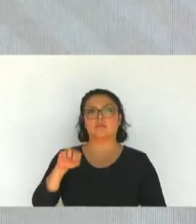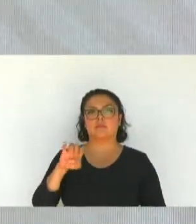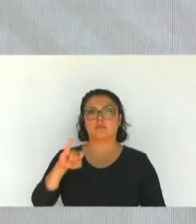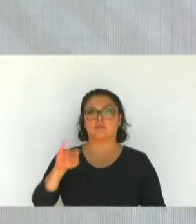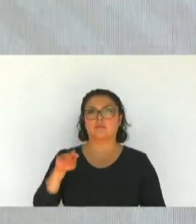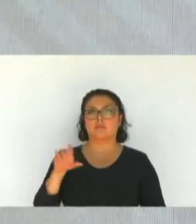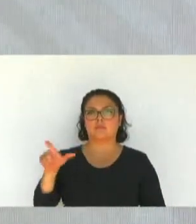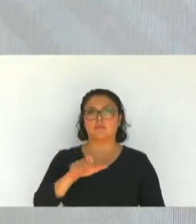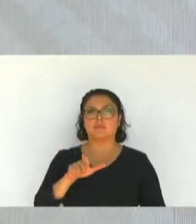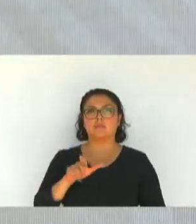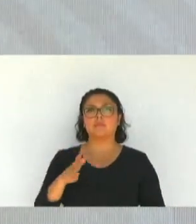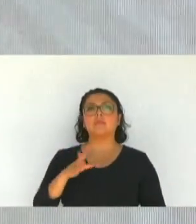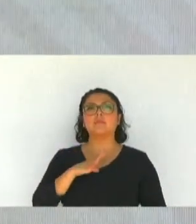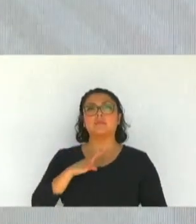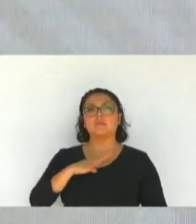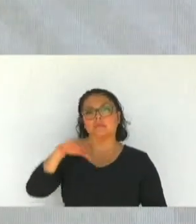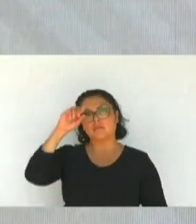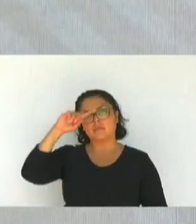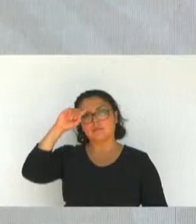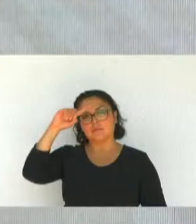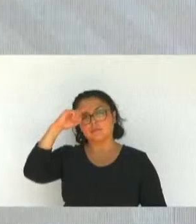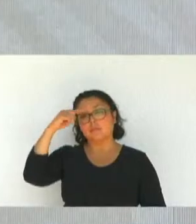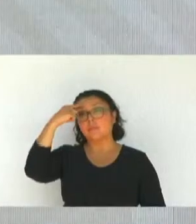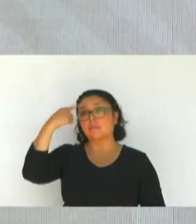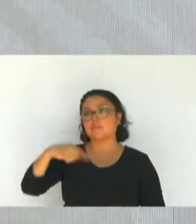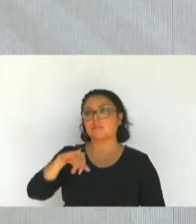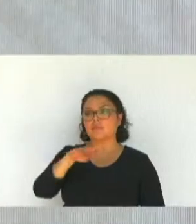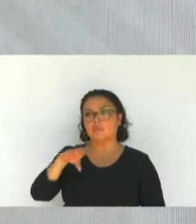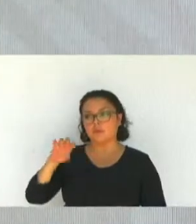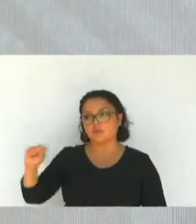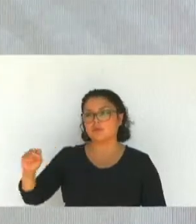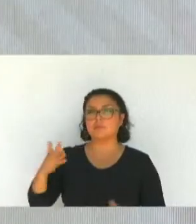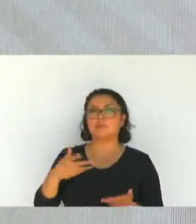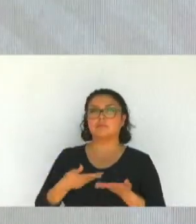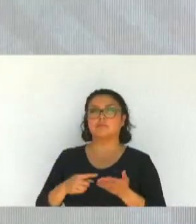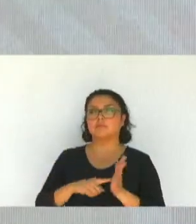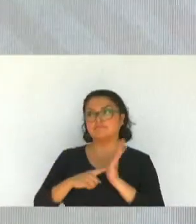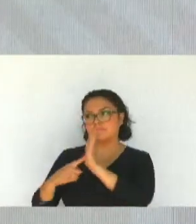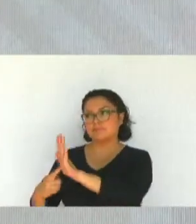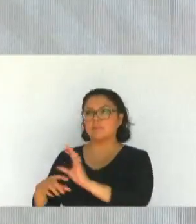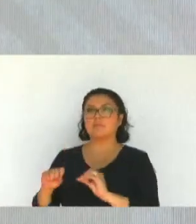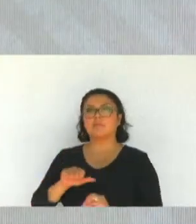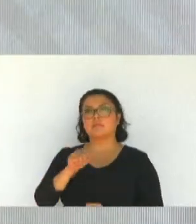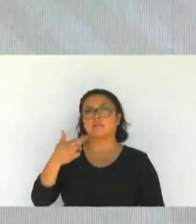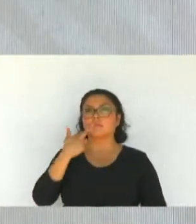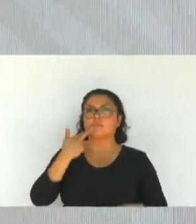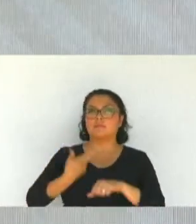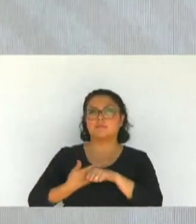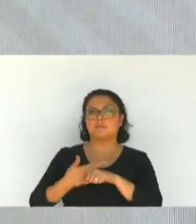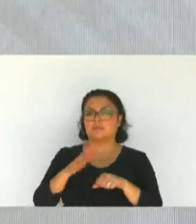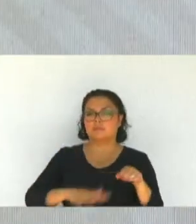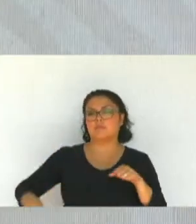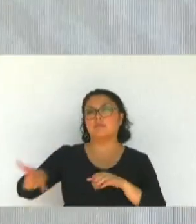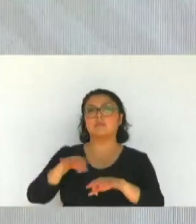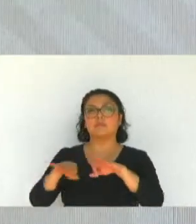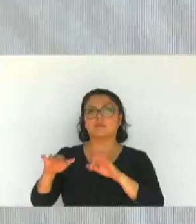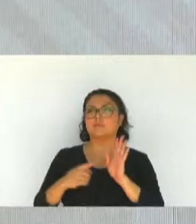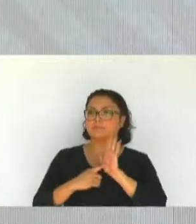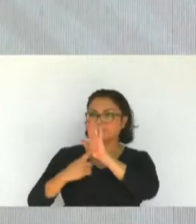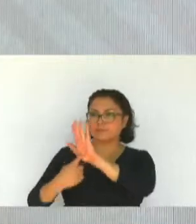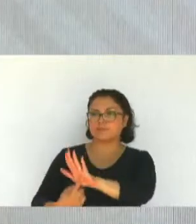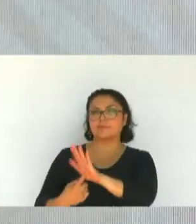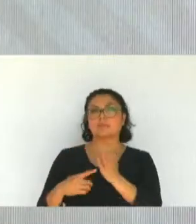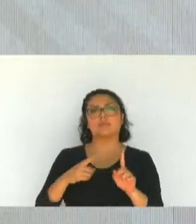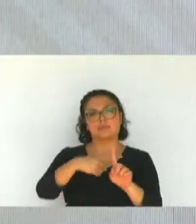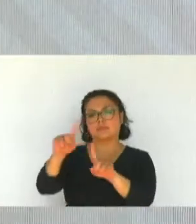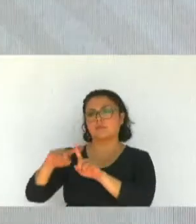e investigación al IMSS, a la Secretaría de Economía y de Trabajo y a otras industrias. Como resultado de este